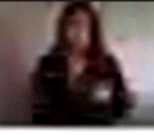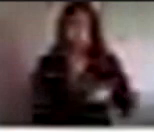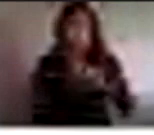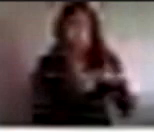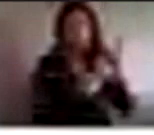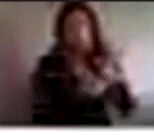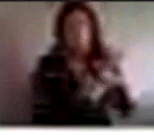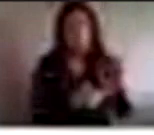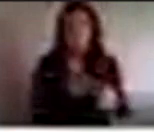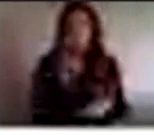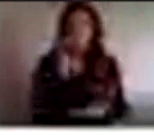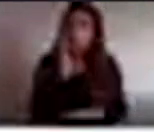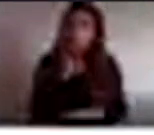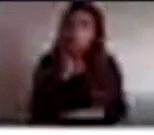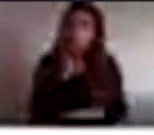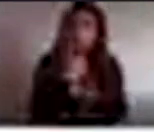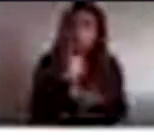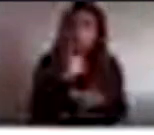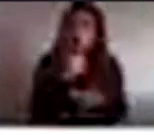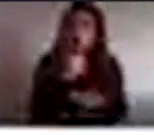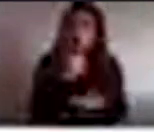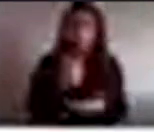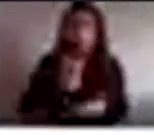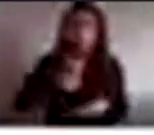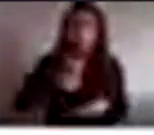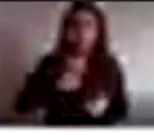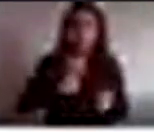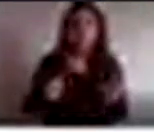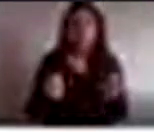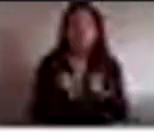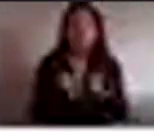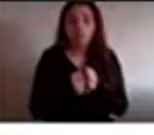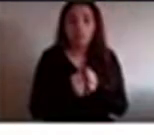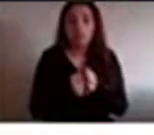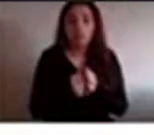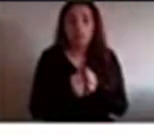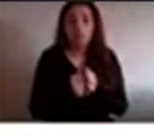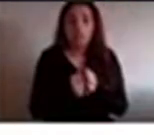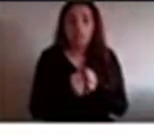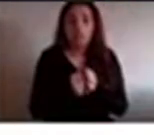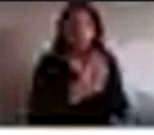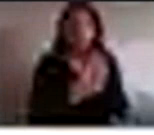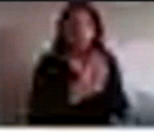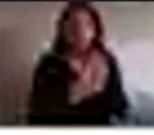las formalidades que se requiere para el término de la relación laboral propiamente tal.